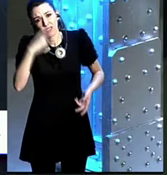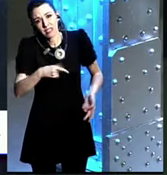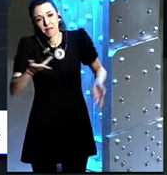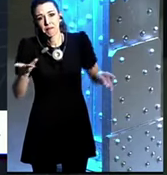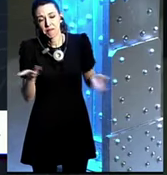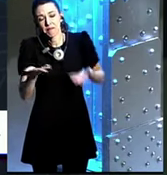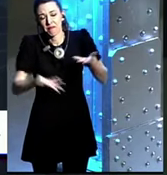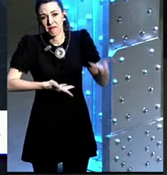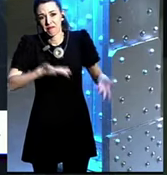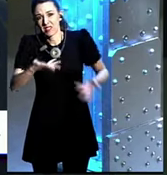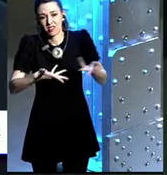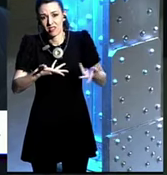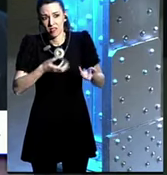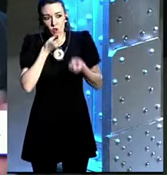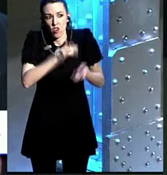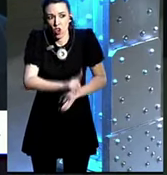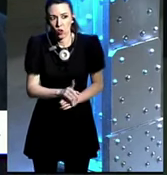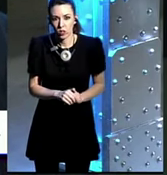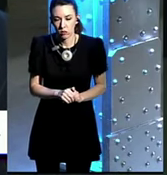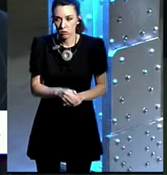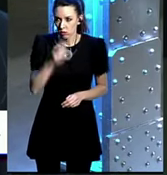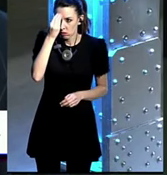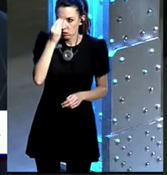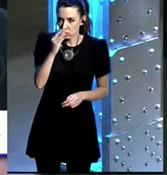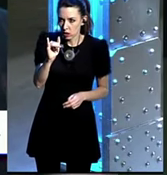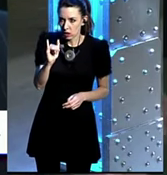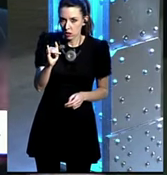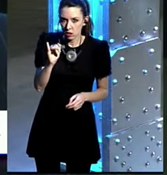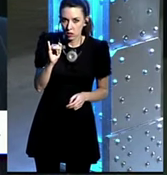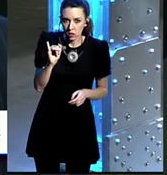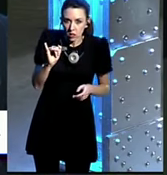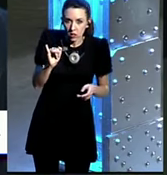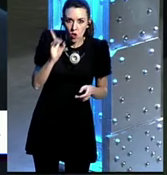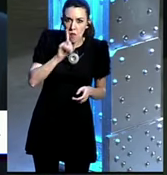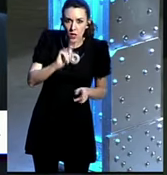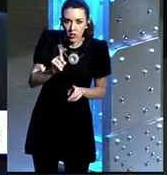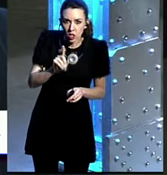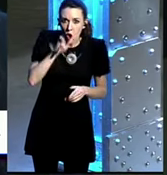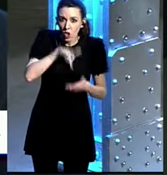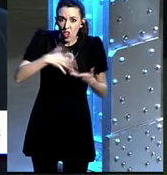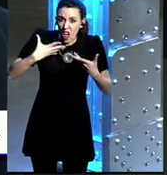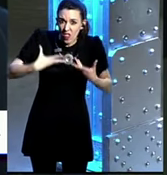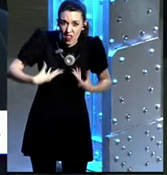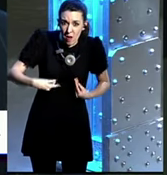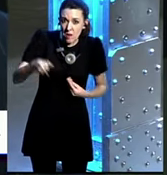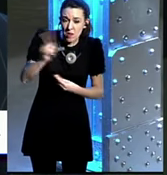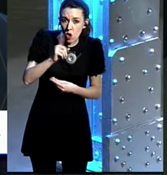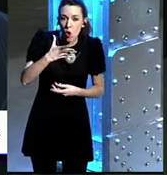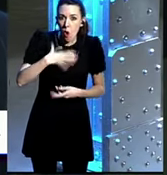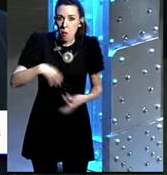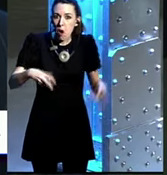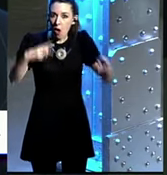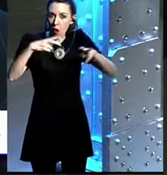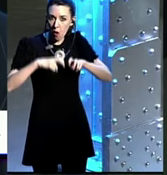qué? No te lo voy a contar. Y pensé, sí, no voy a mentir, pero cuando no estoy deprimido, puedo